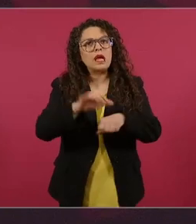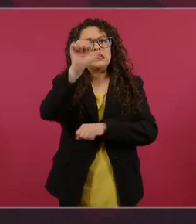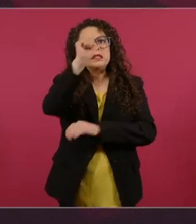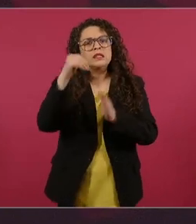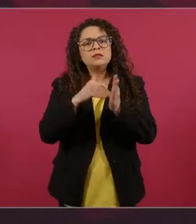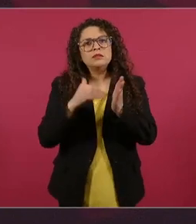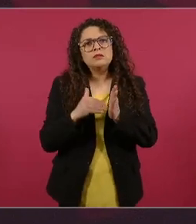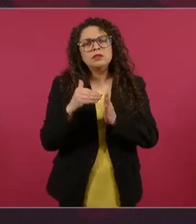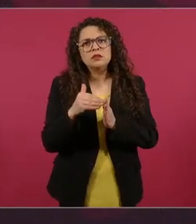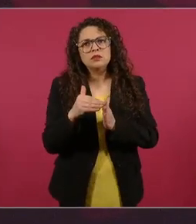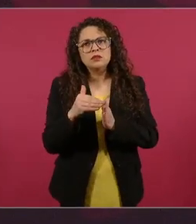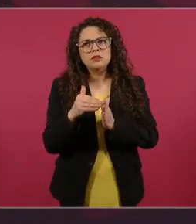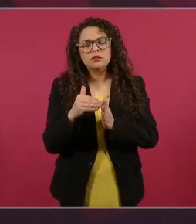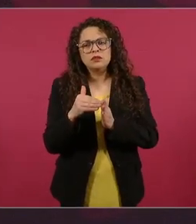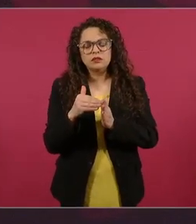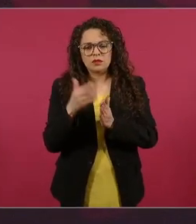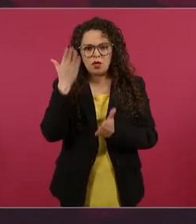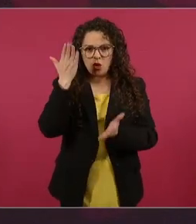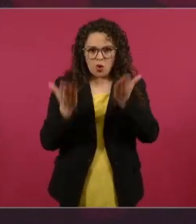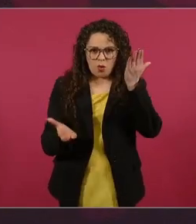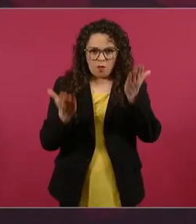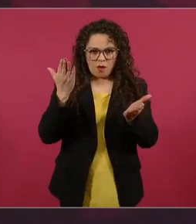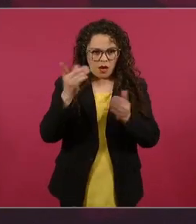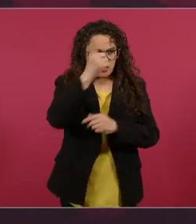para 160,000.